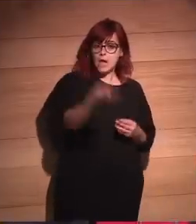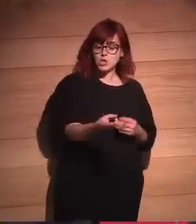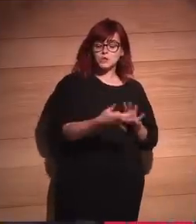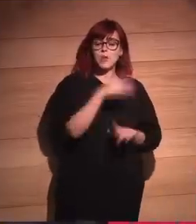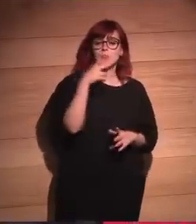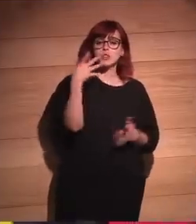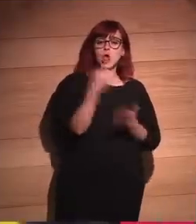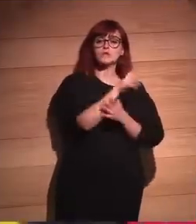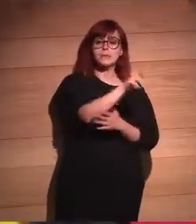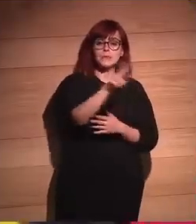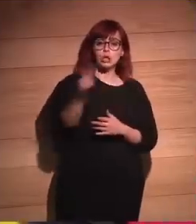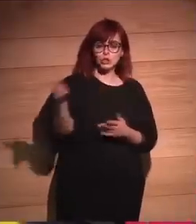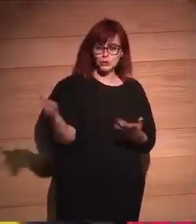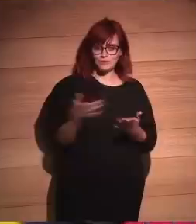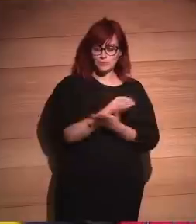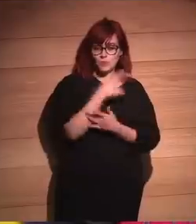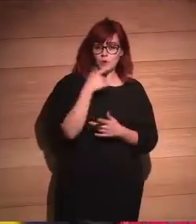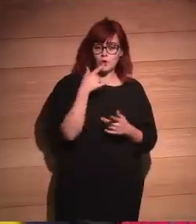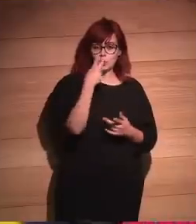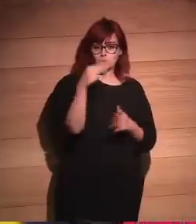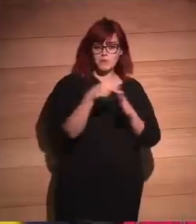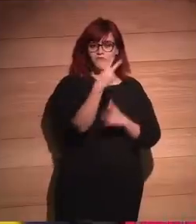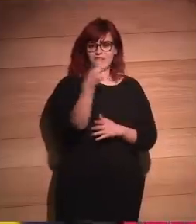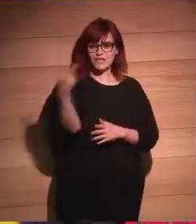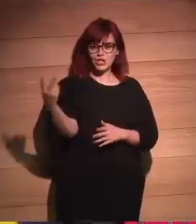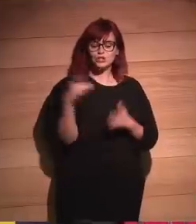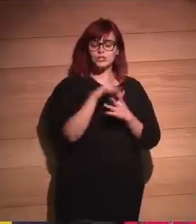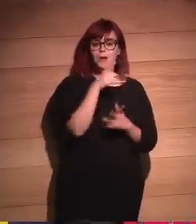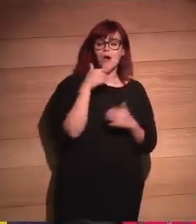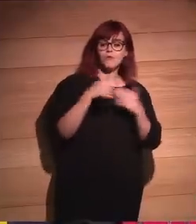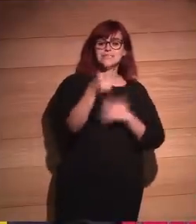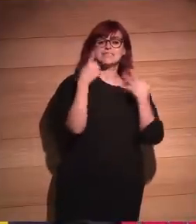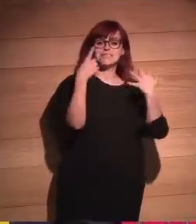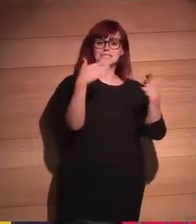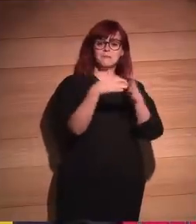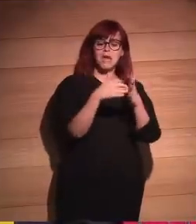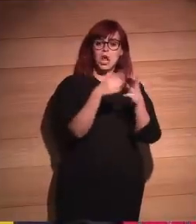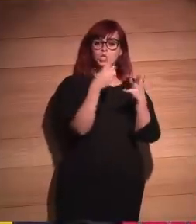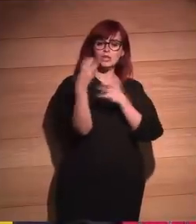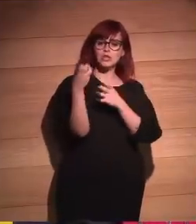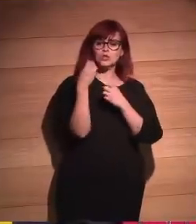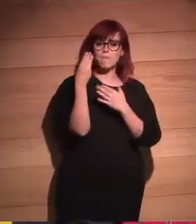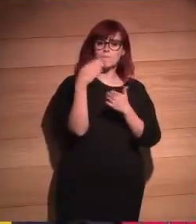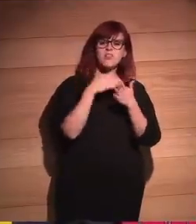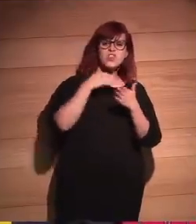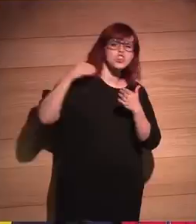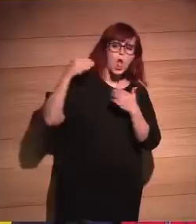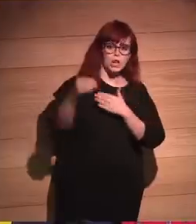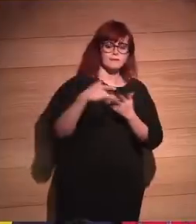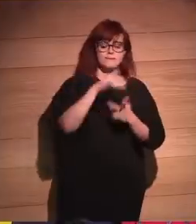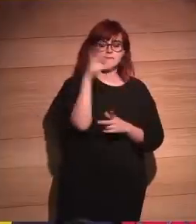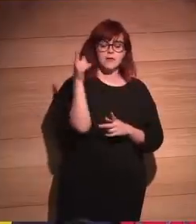habla de 2022, pero dentro de 3 años habrá 6.800 millones de móviles. Es decir, el mundo va a estar